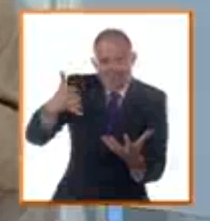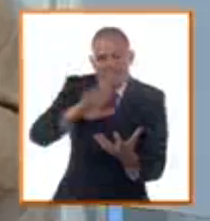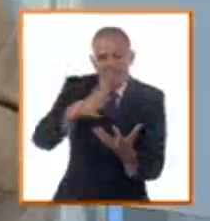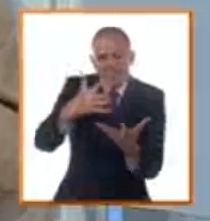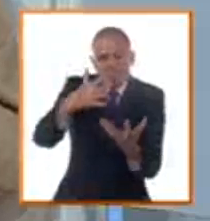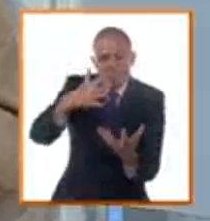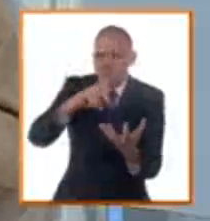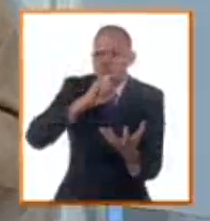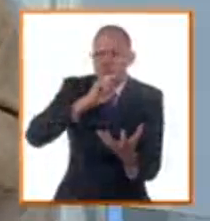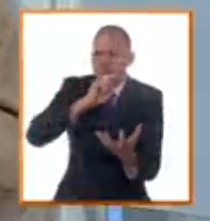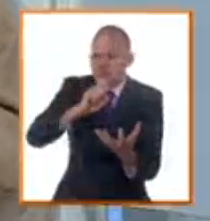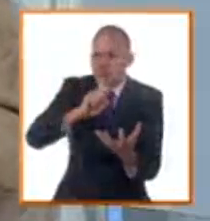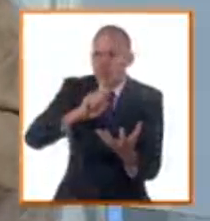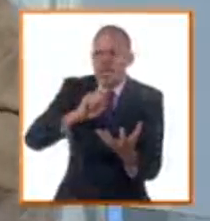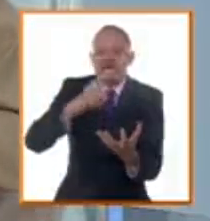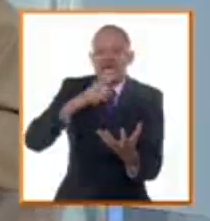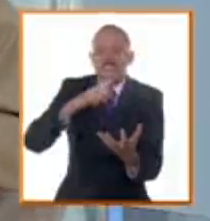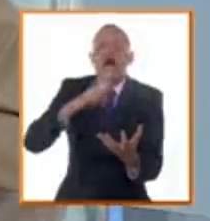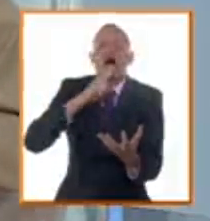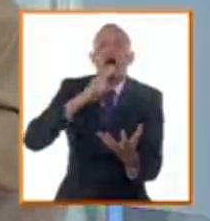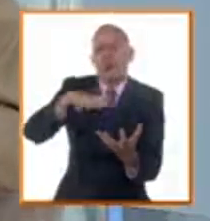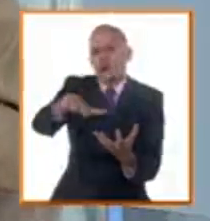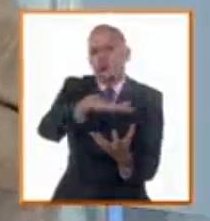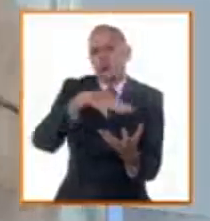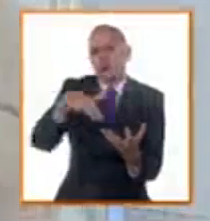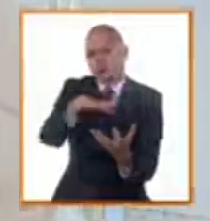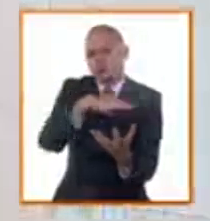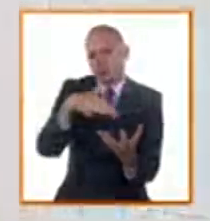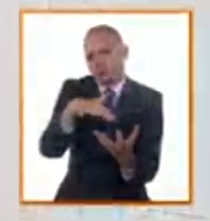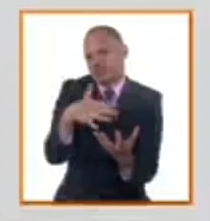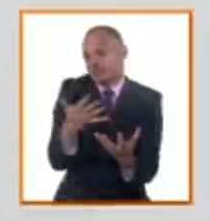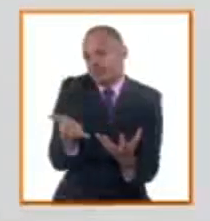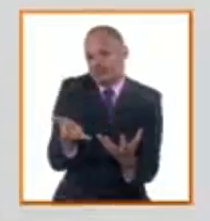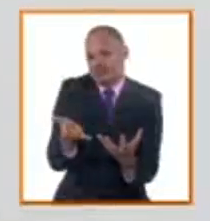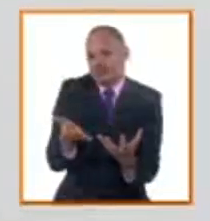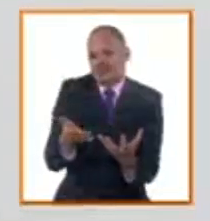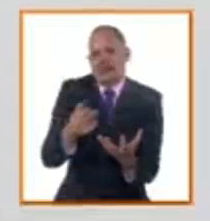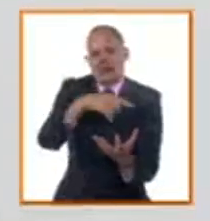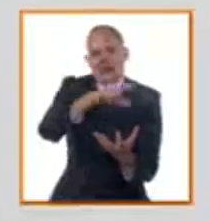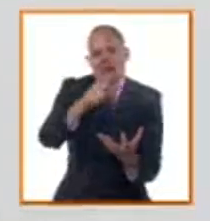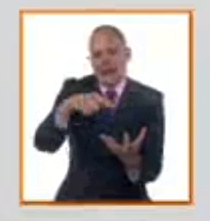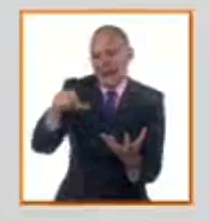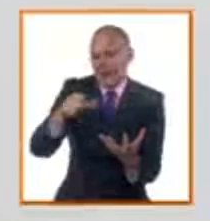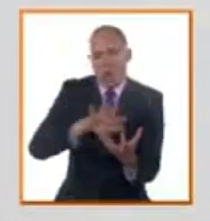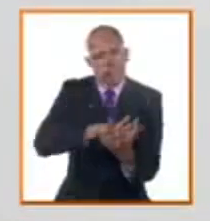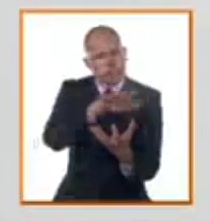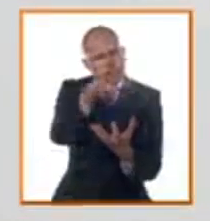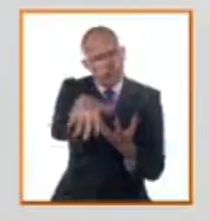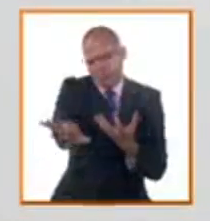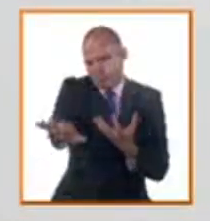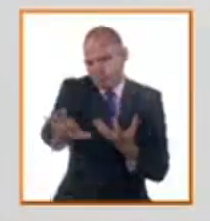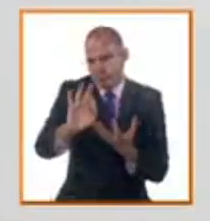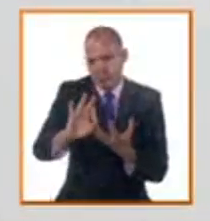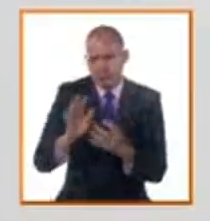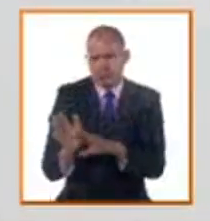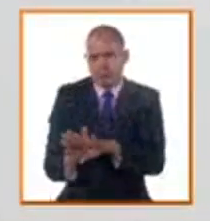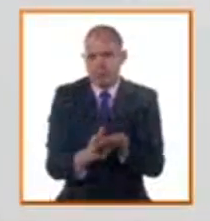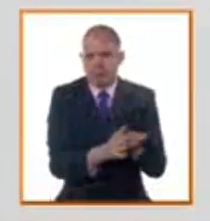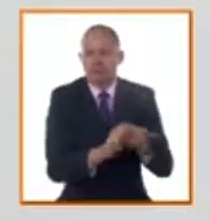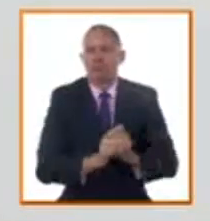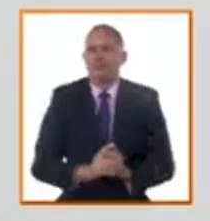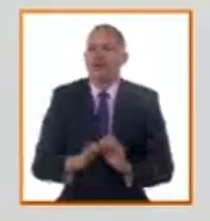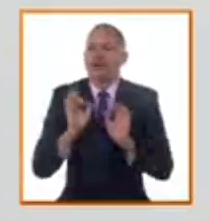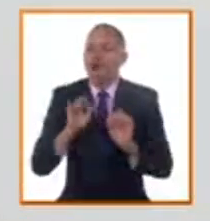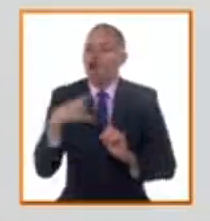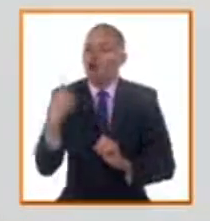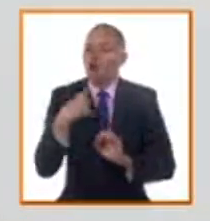de pronóstico del comportamiento de la atmósfera tanto a mediano como a largo plazo, y se va haciendo un seguimiento de los fenómenos que pueden estar